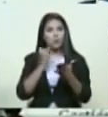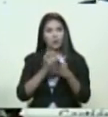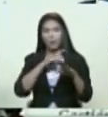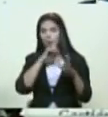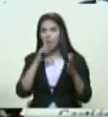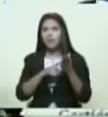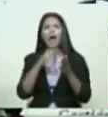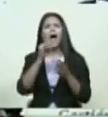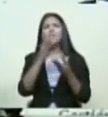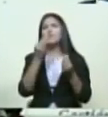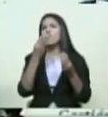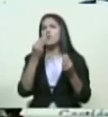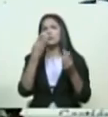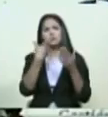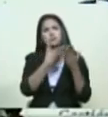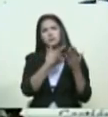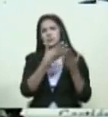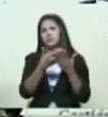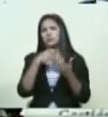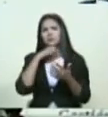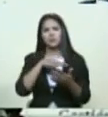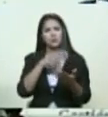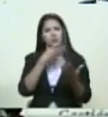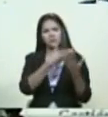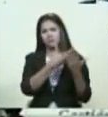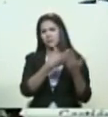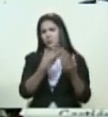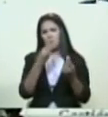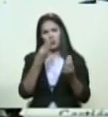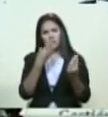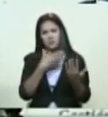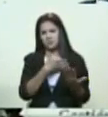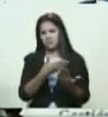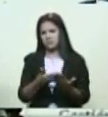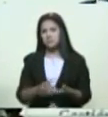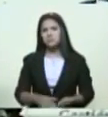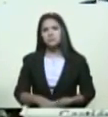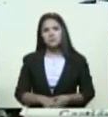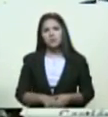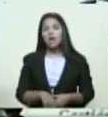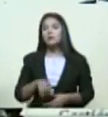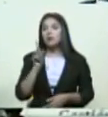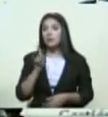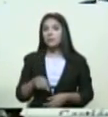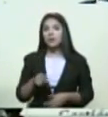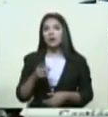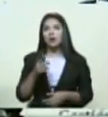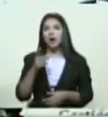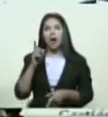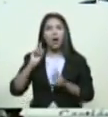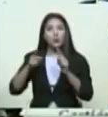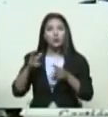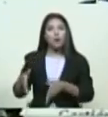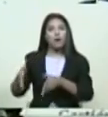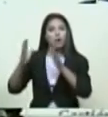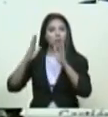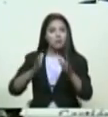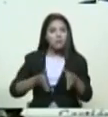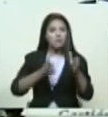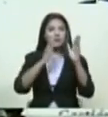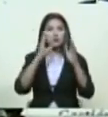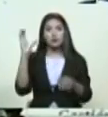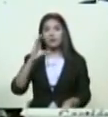Hay muchas leyendas al respecto. Incluso el uso de algunos edificios en zonas de